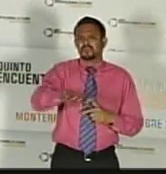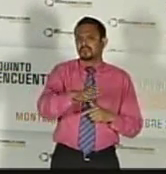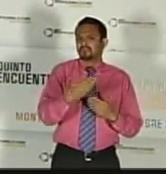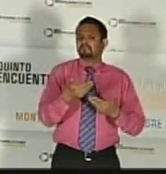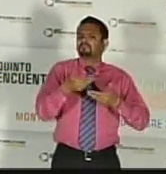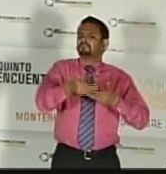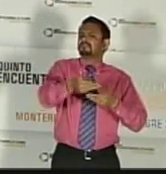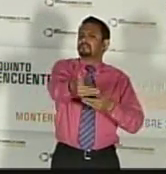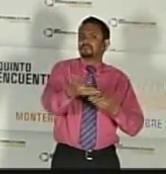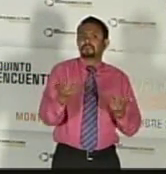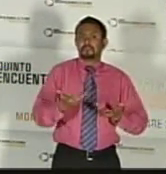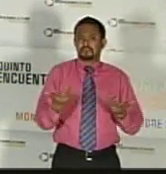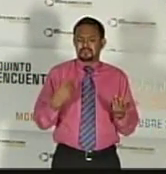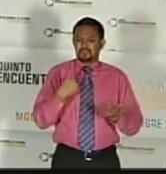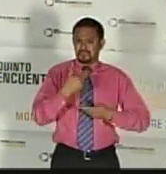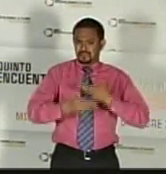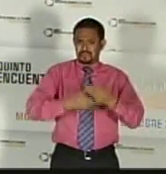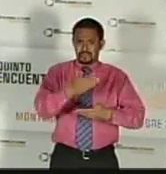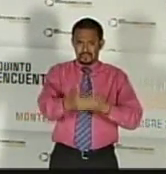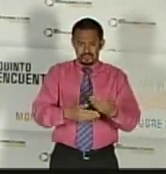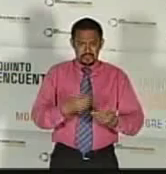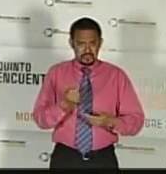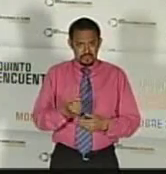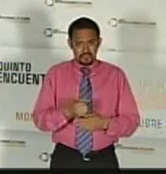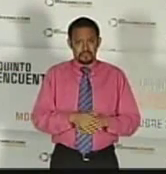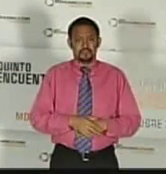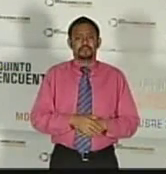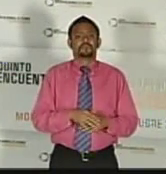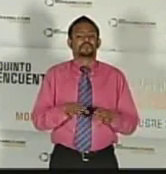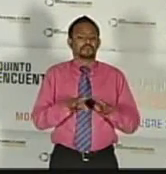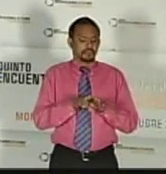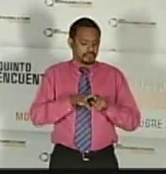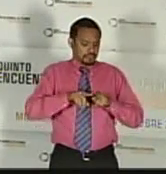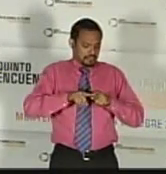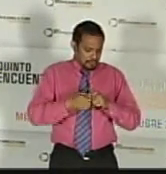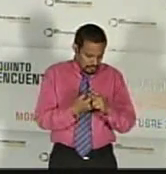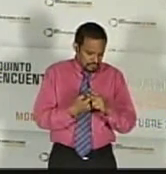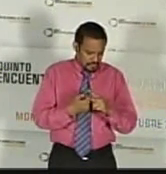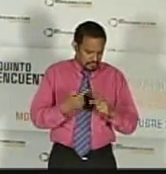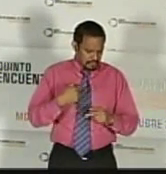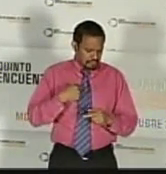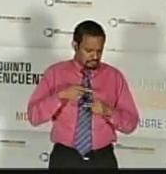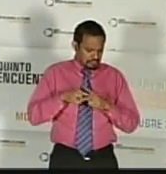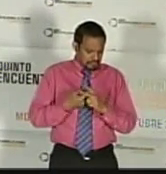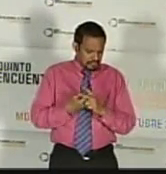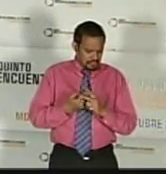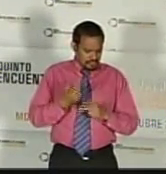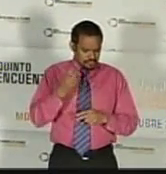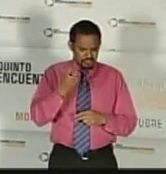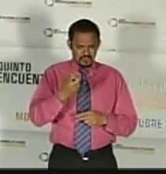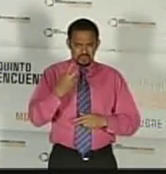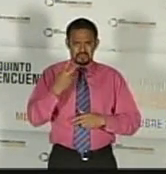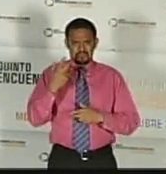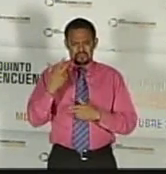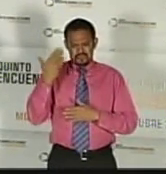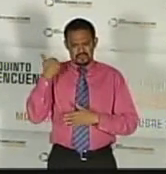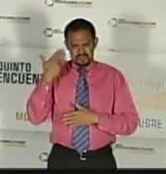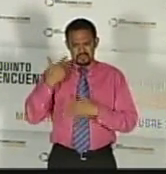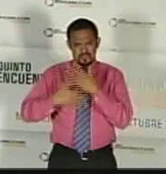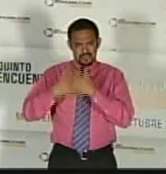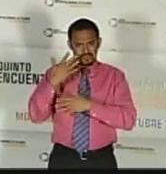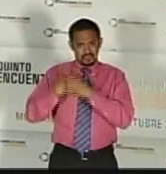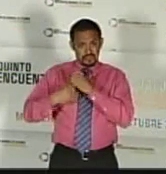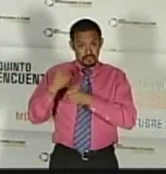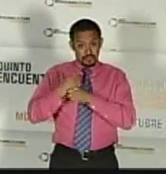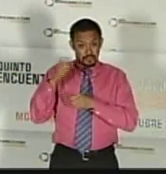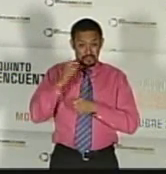vamos con todo este poder? Y comencé yo con esto a los 15 años en los Estados Unidos,